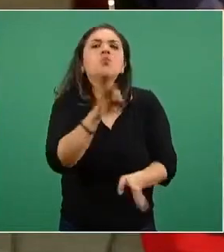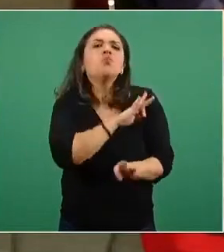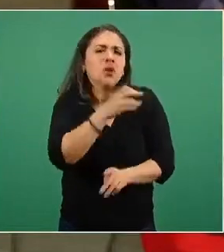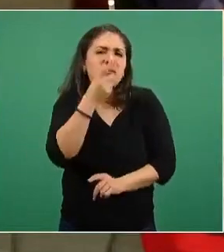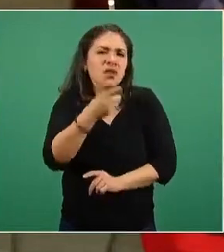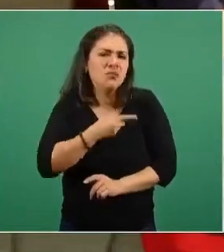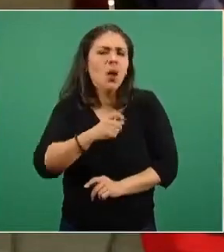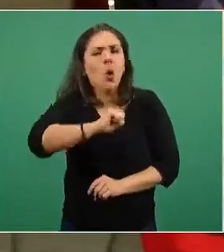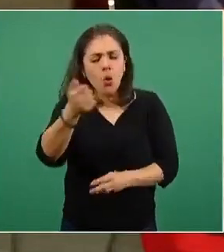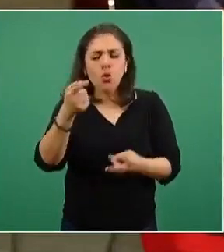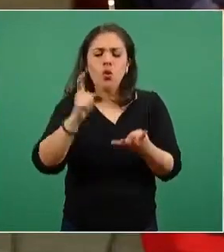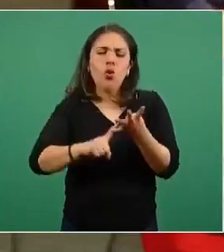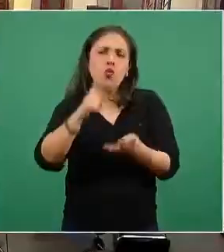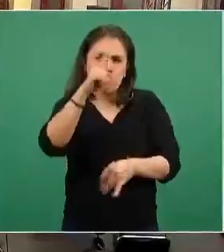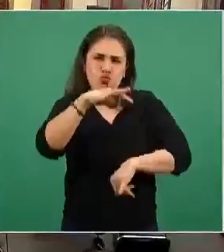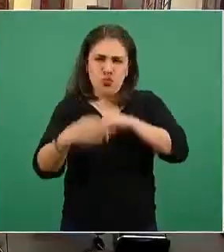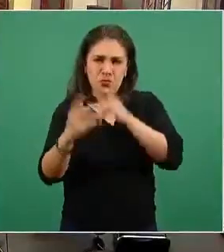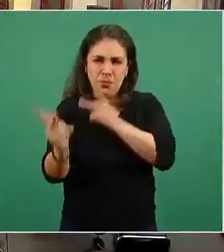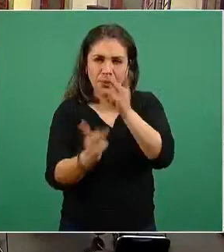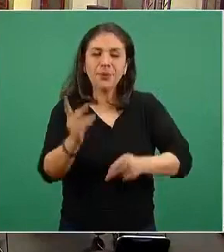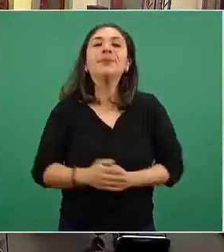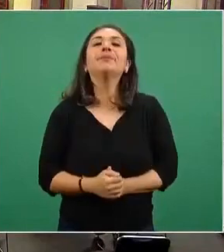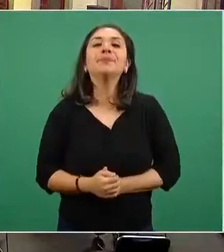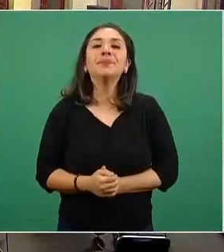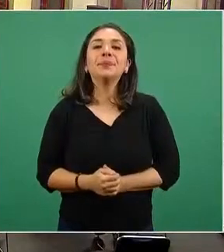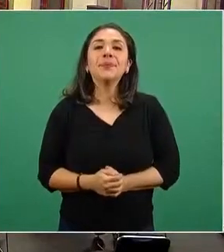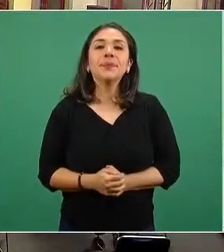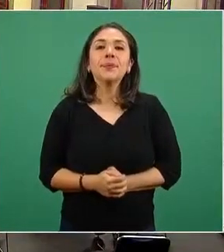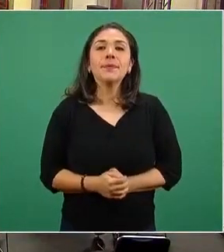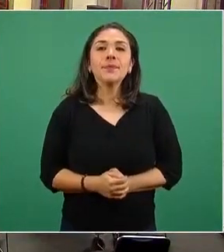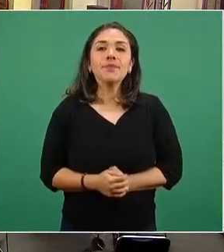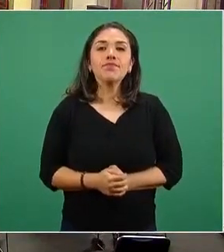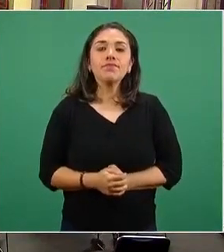eso, y ya nomás le haría una pregunta. Muchas gracias.